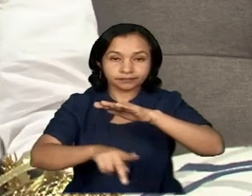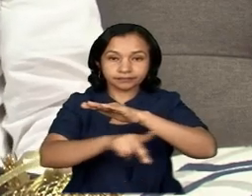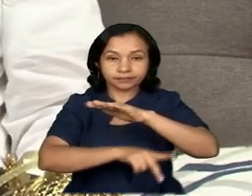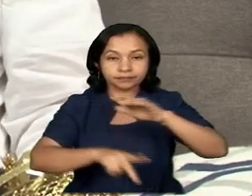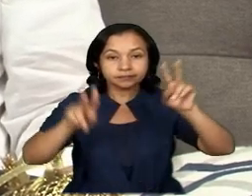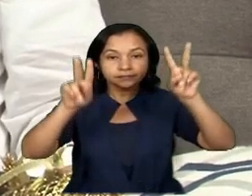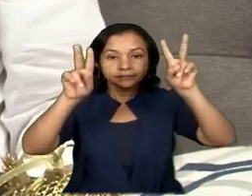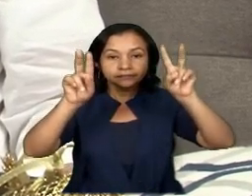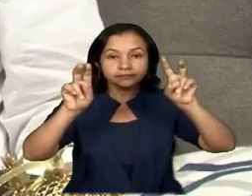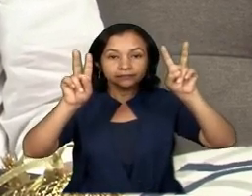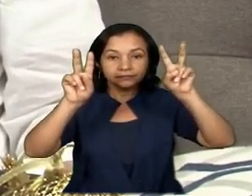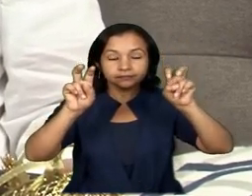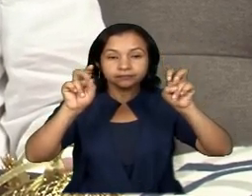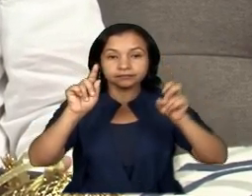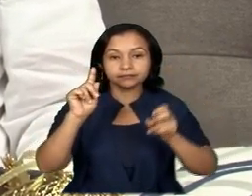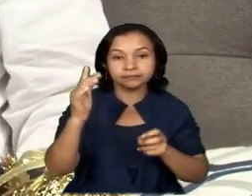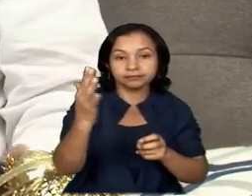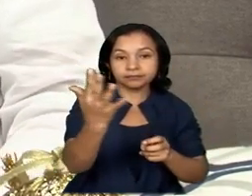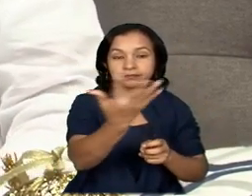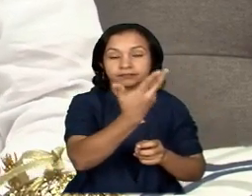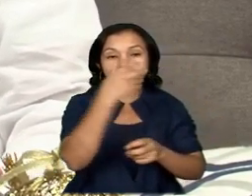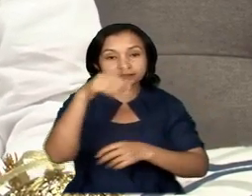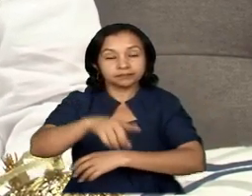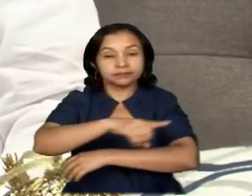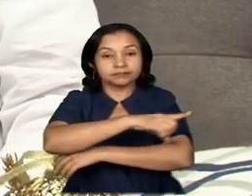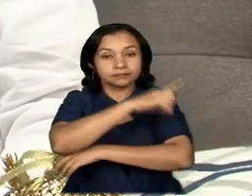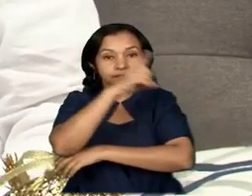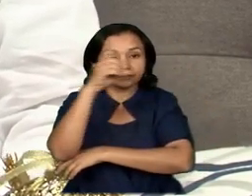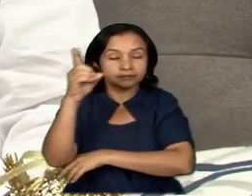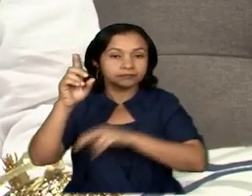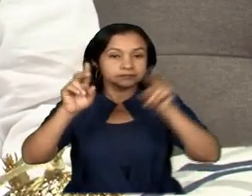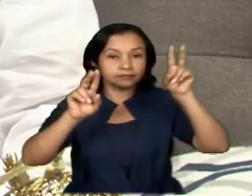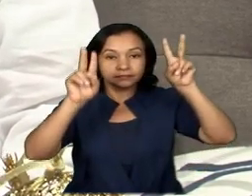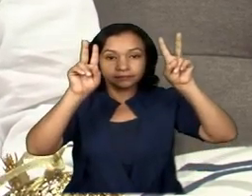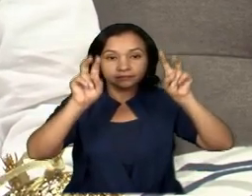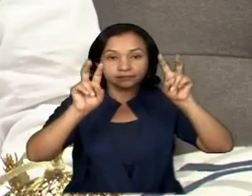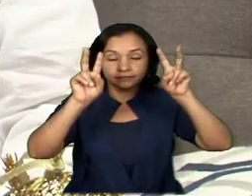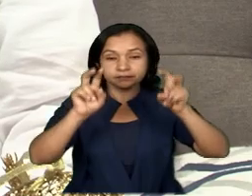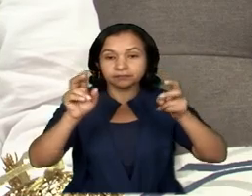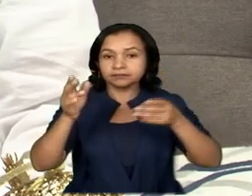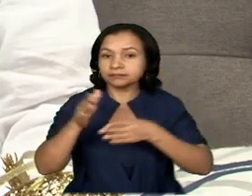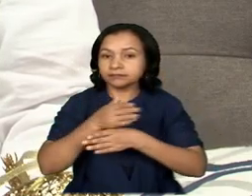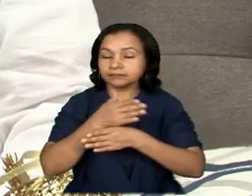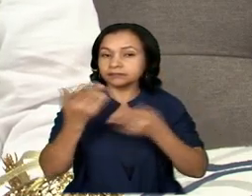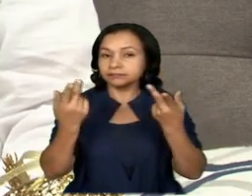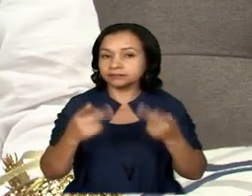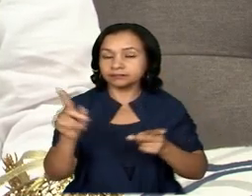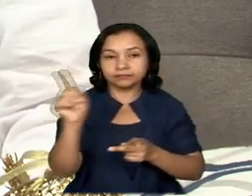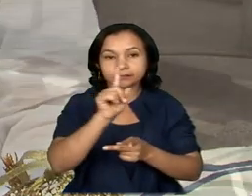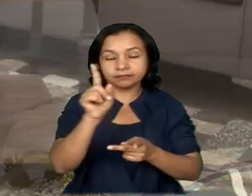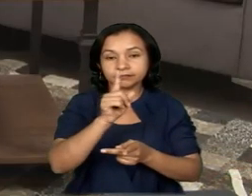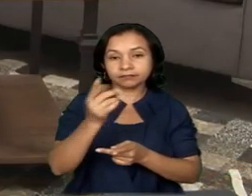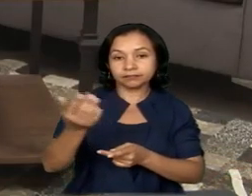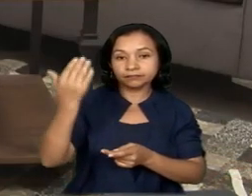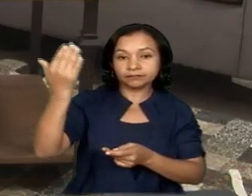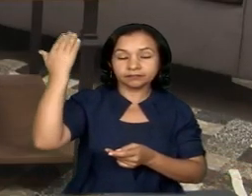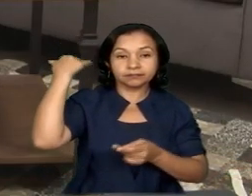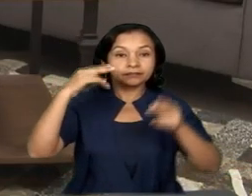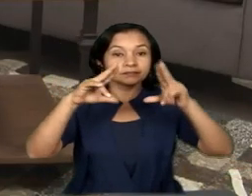tema que a veces para nosotros ya hoy en día parece un tema ordinario, pero no lo es. Históricamente en este